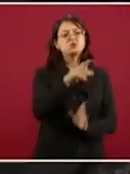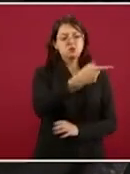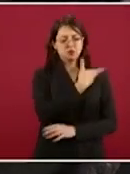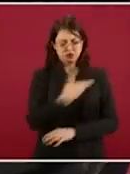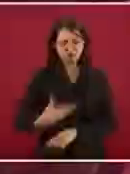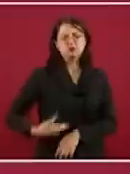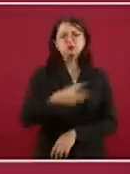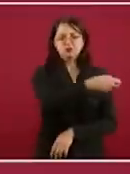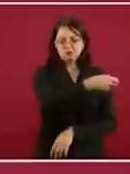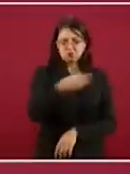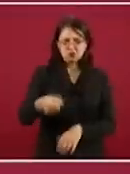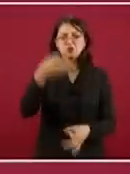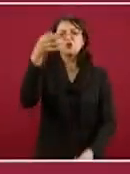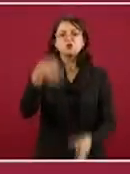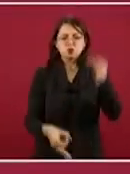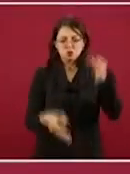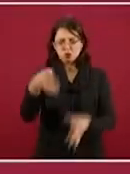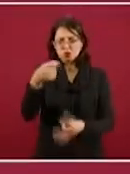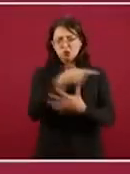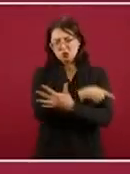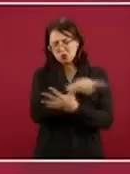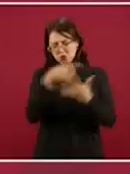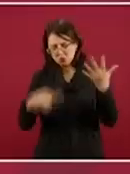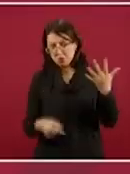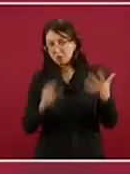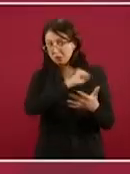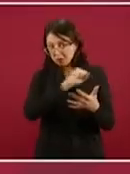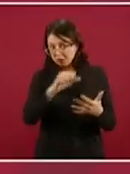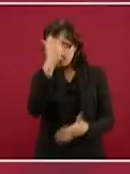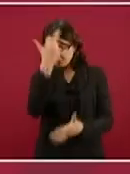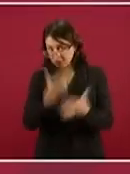y luego se modifica